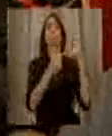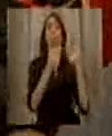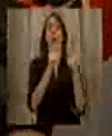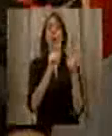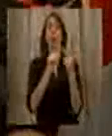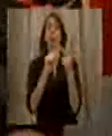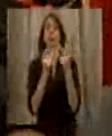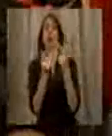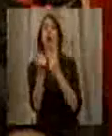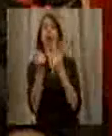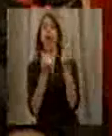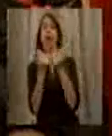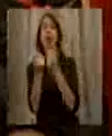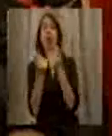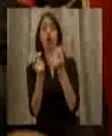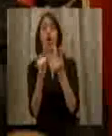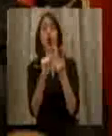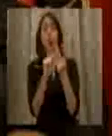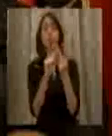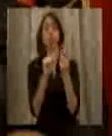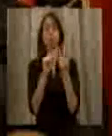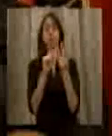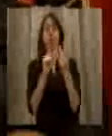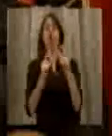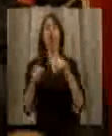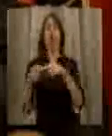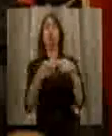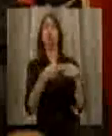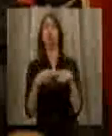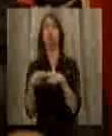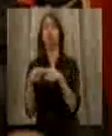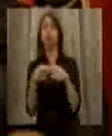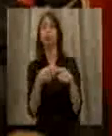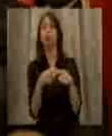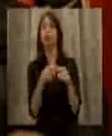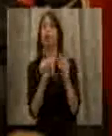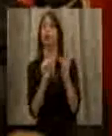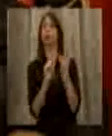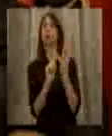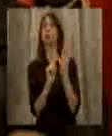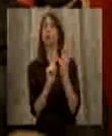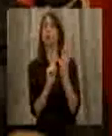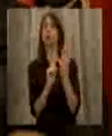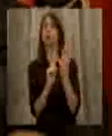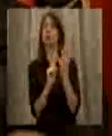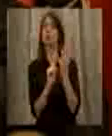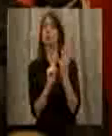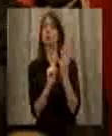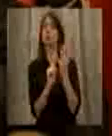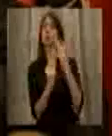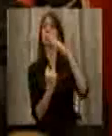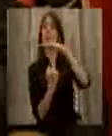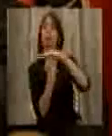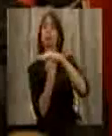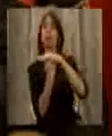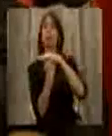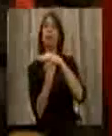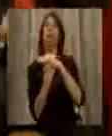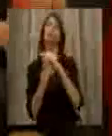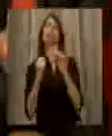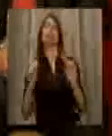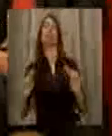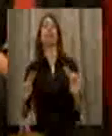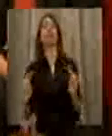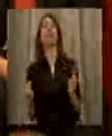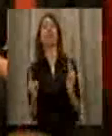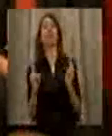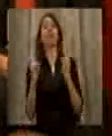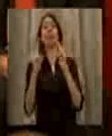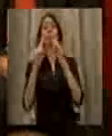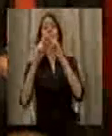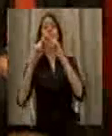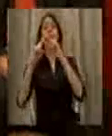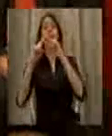eje económico, el eje social y el eje de la infraestructura.